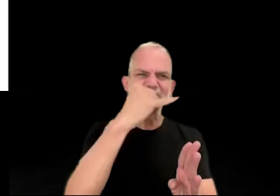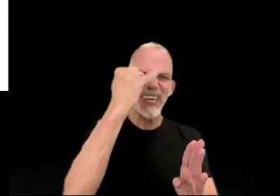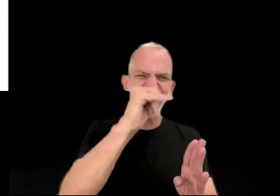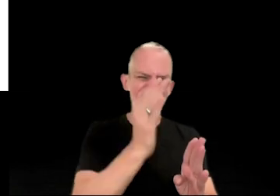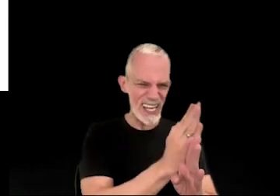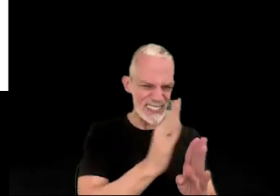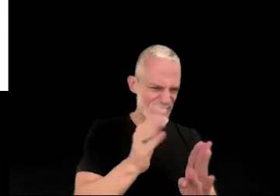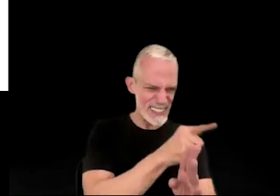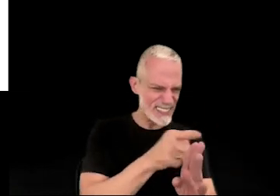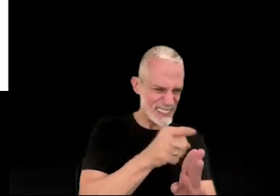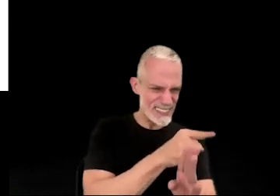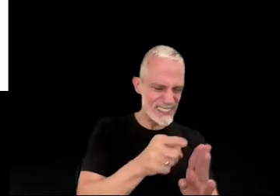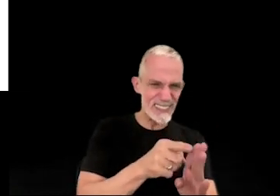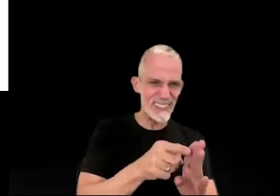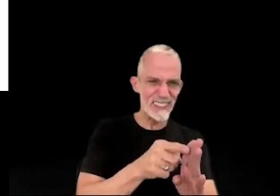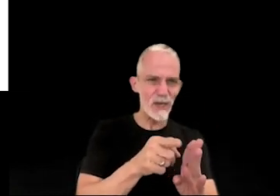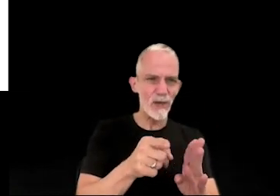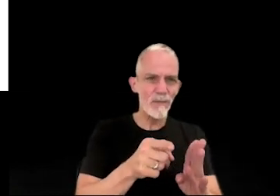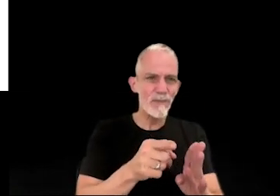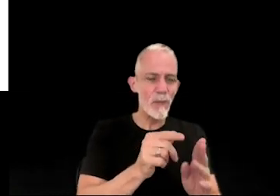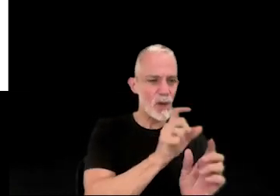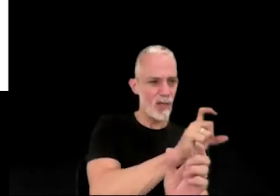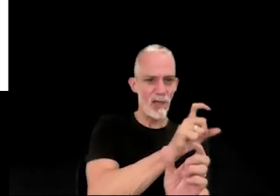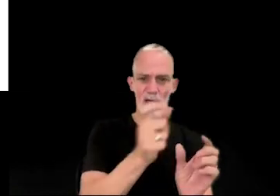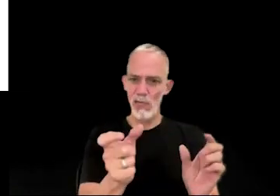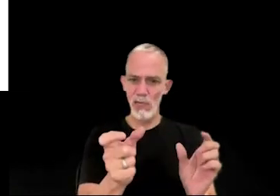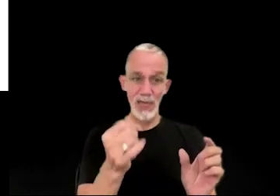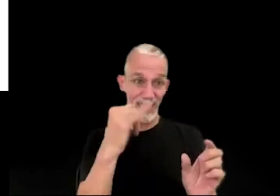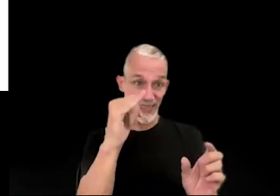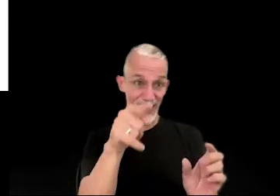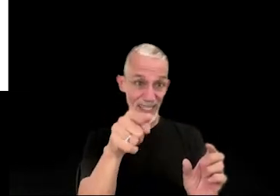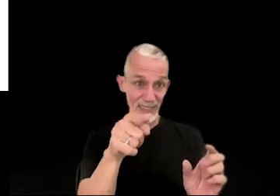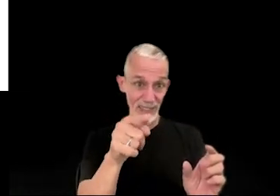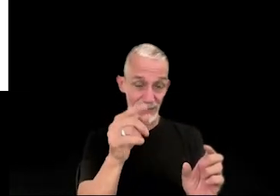del diferimiento?